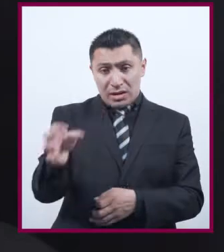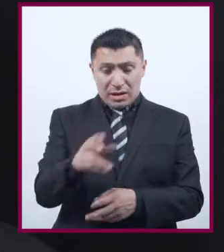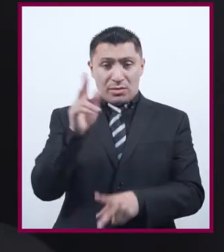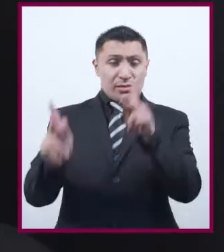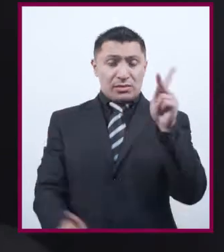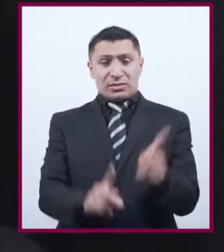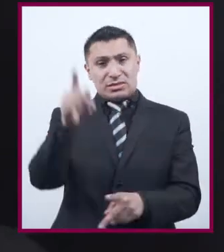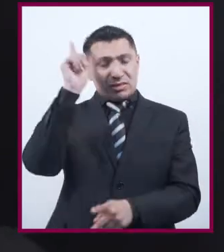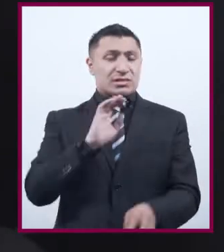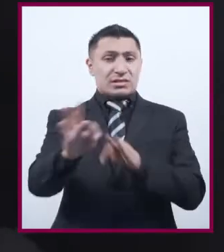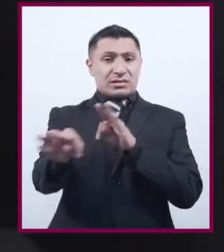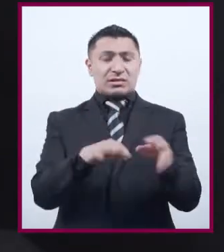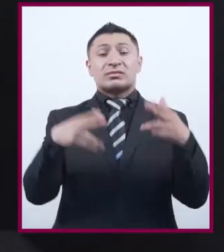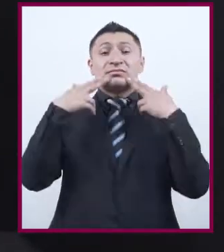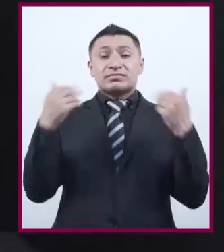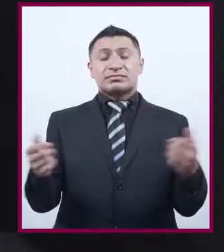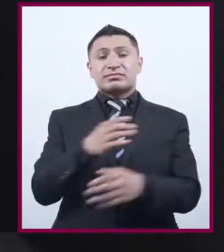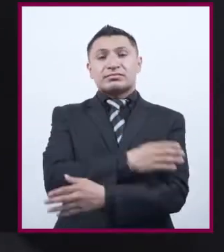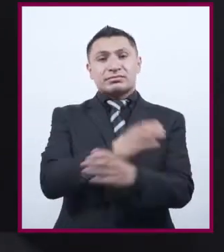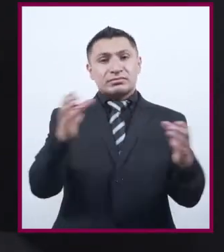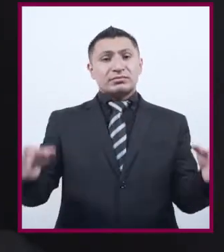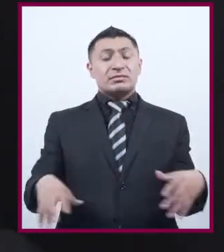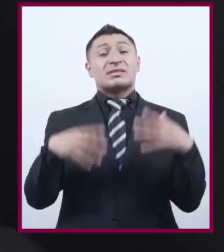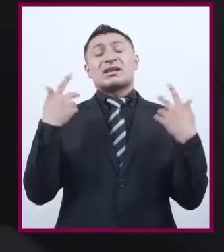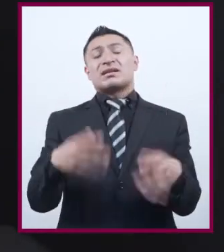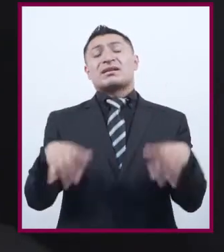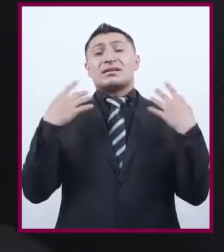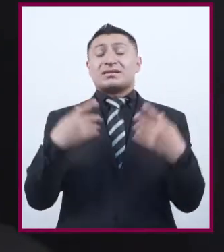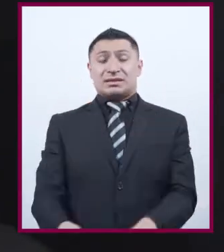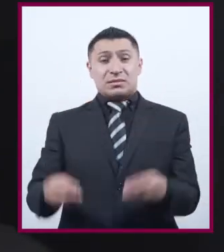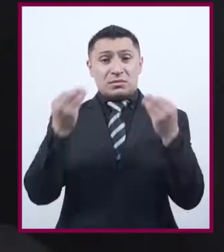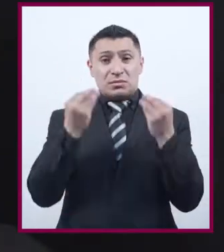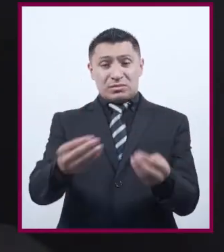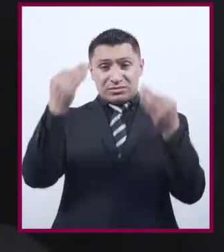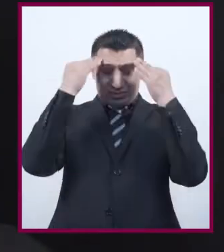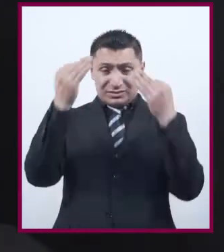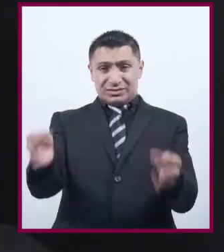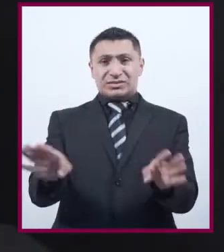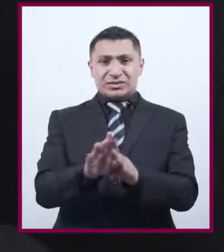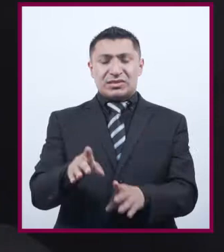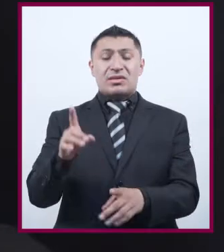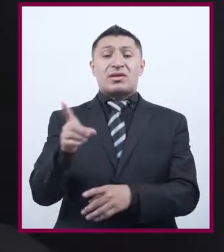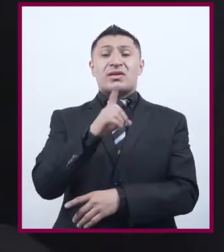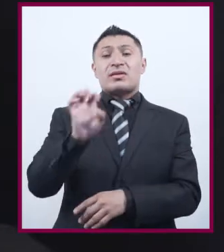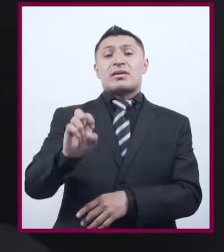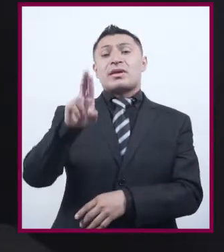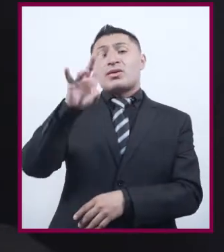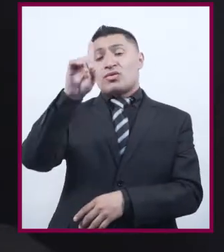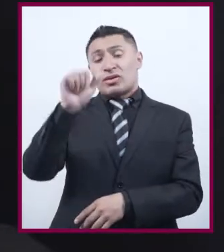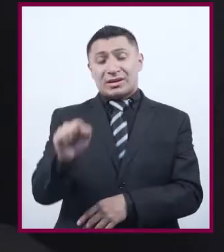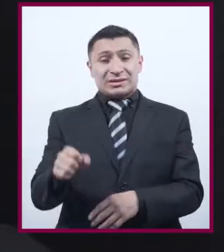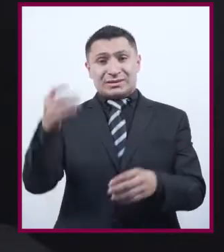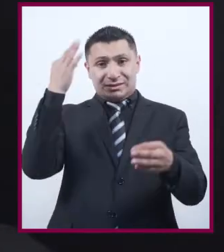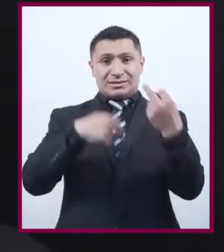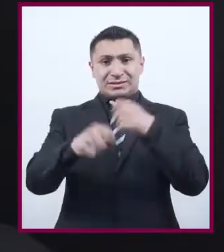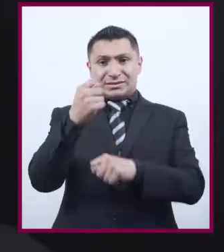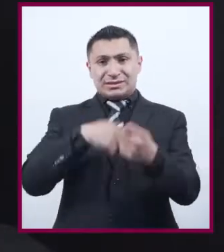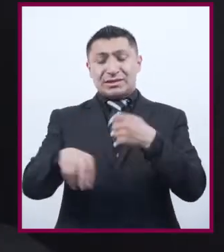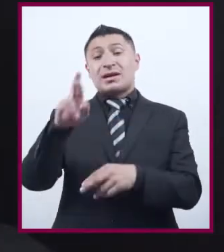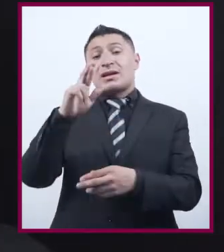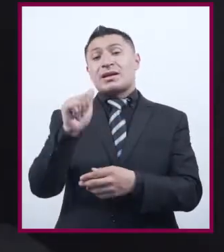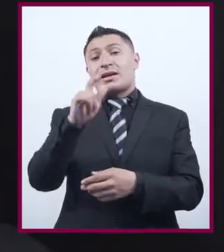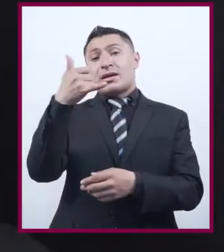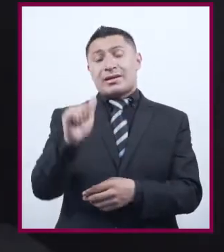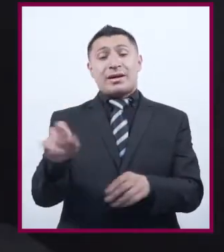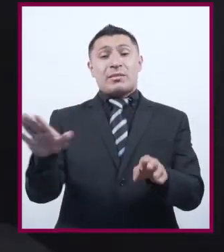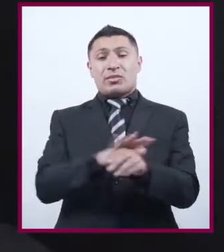las mujeres trabajaban generalmente en las haciendas y el campo, y casi siempre adquirieron deudas con las tiendas de raya, porque éstas ofrecían